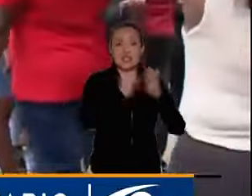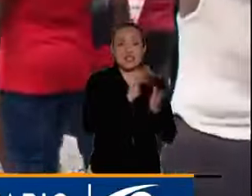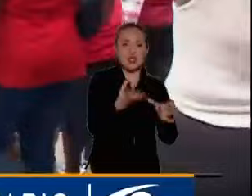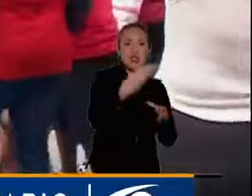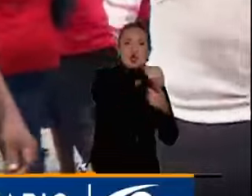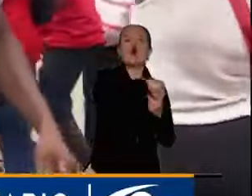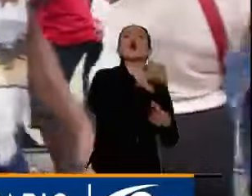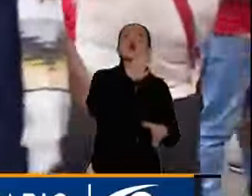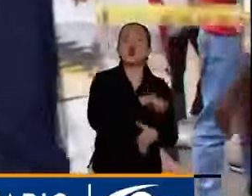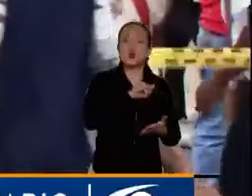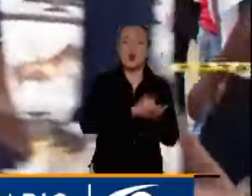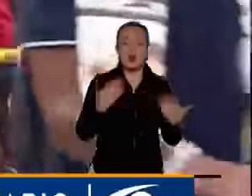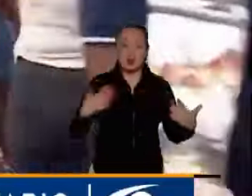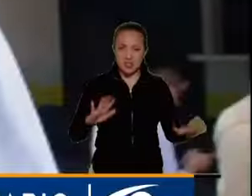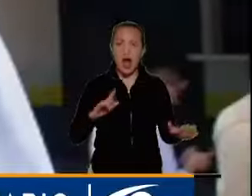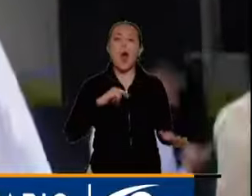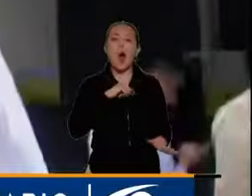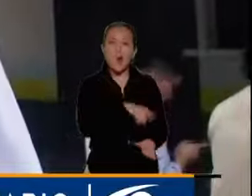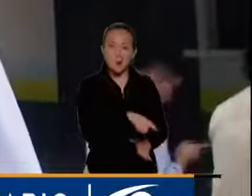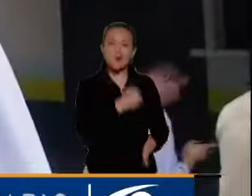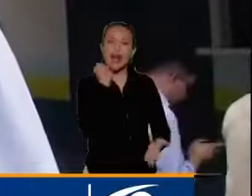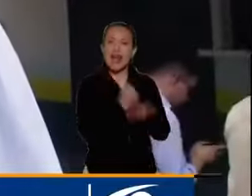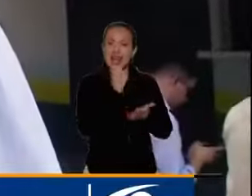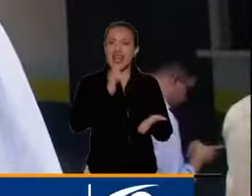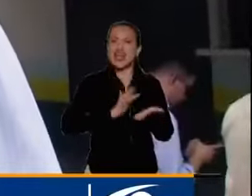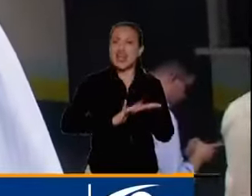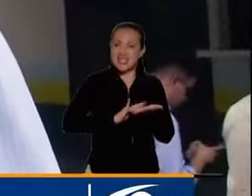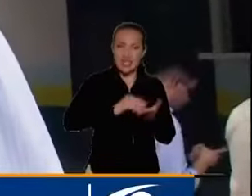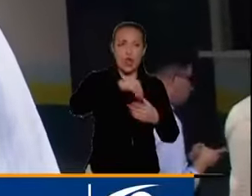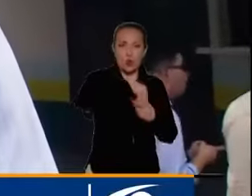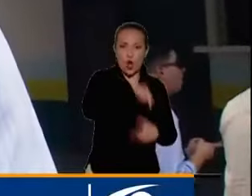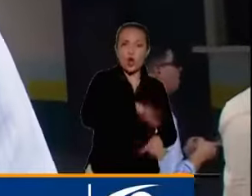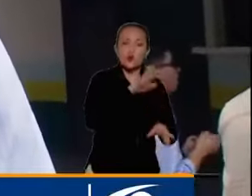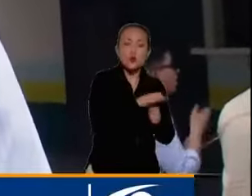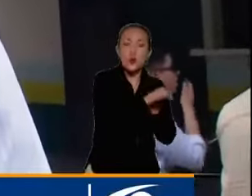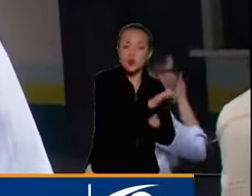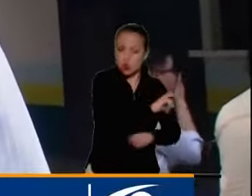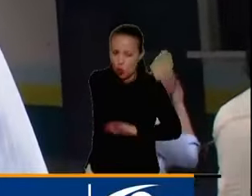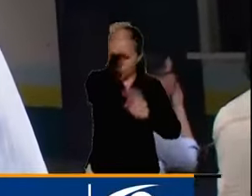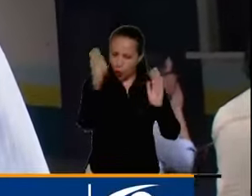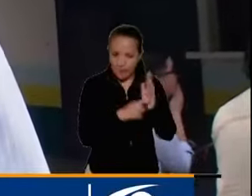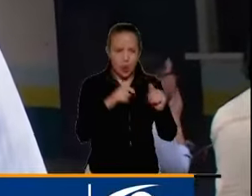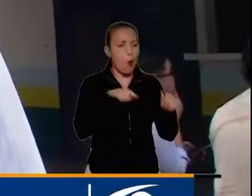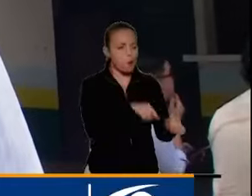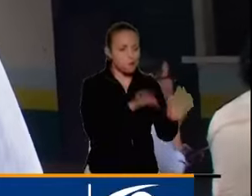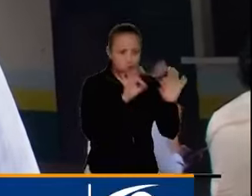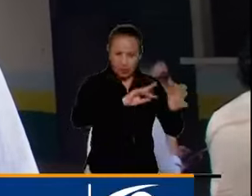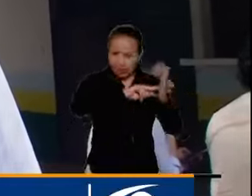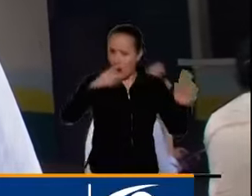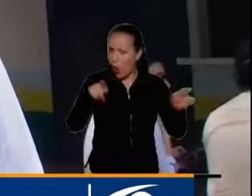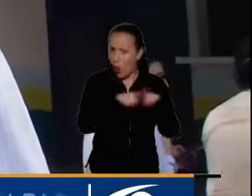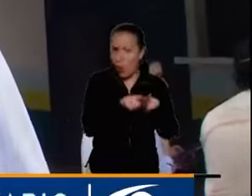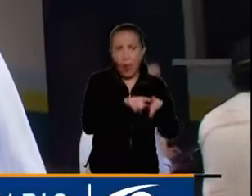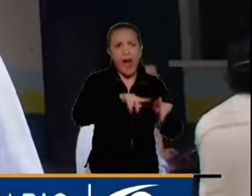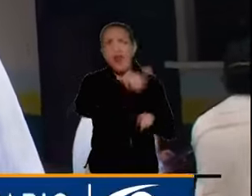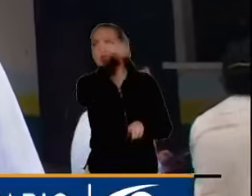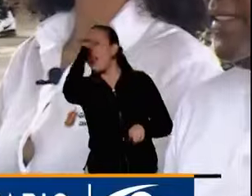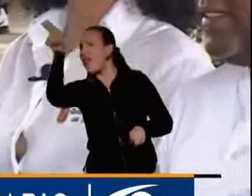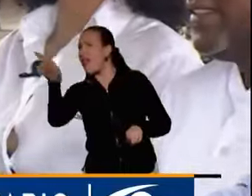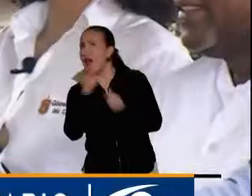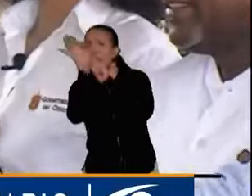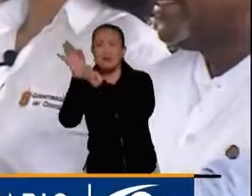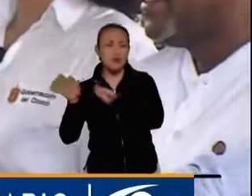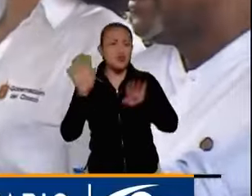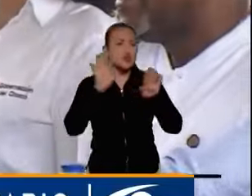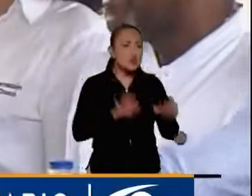Bajirá tenemos ya la registraduría municipal. Esa registraduría cuenta con todos los servicios tecnológicos que tiene una registraduría en cualquier lugar